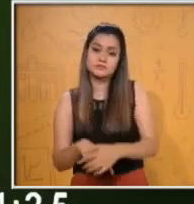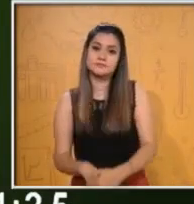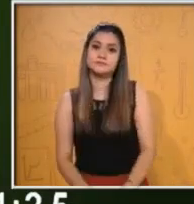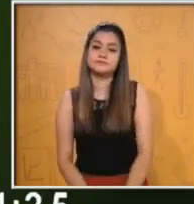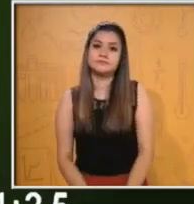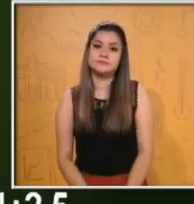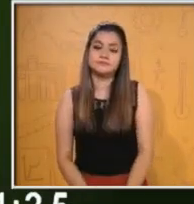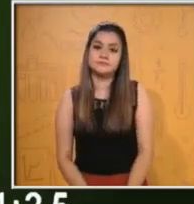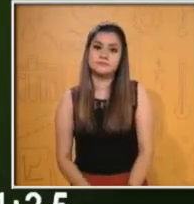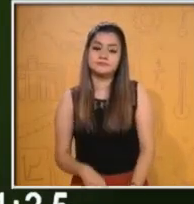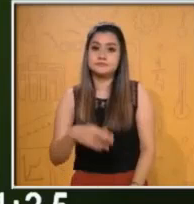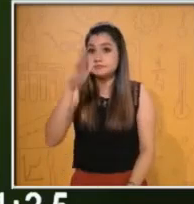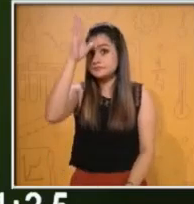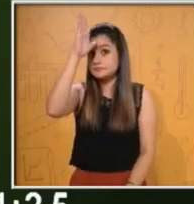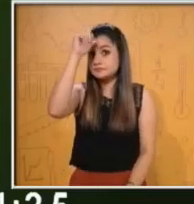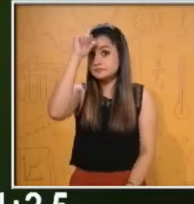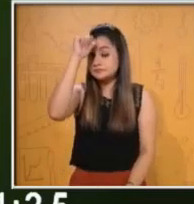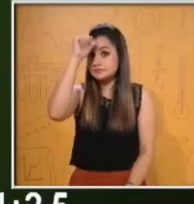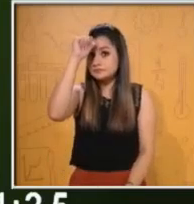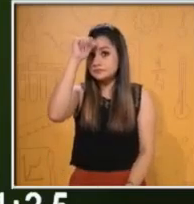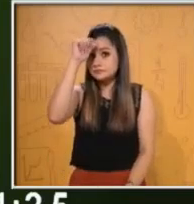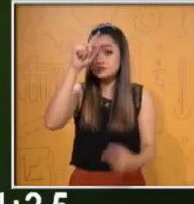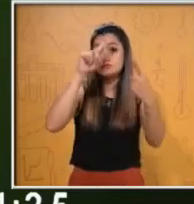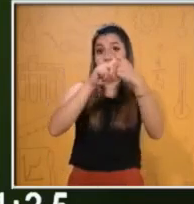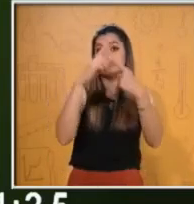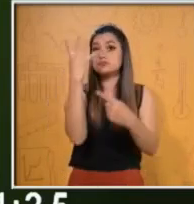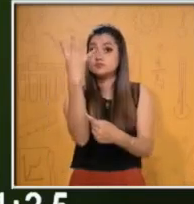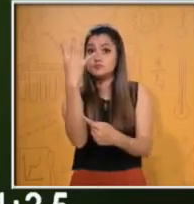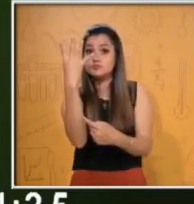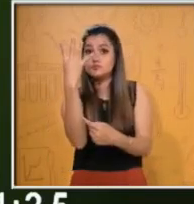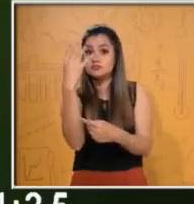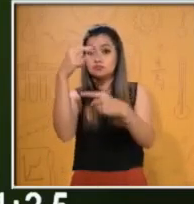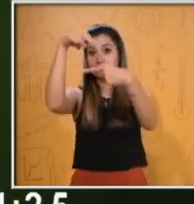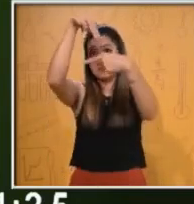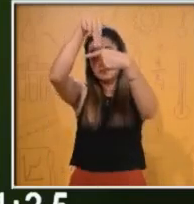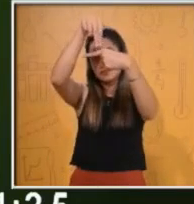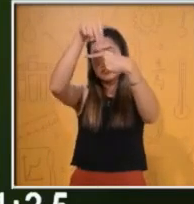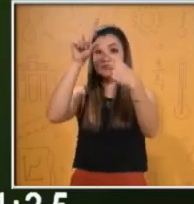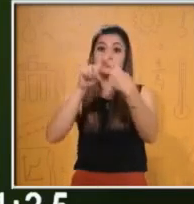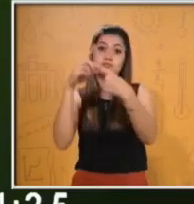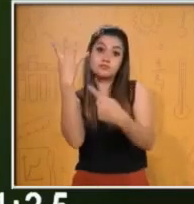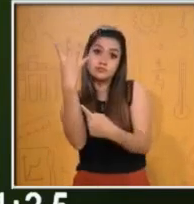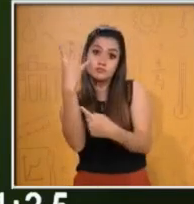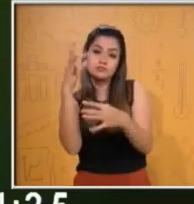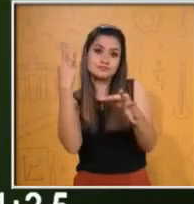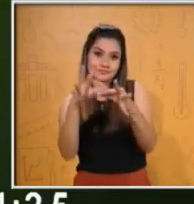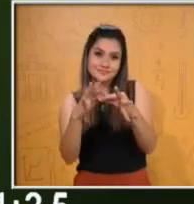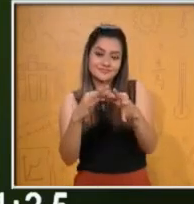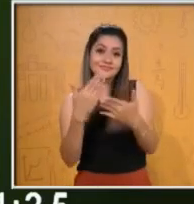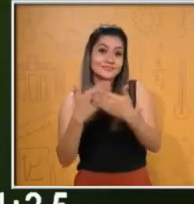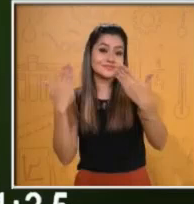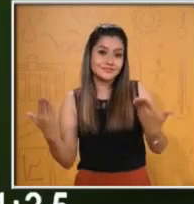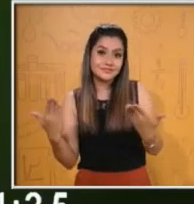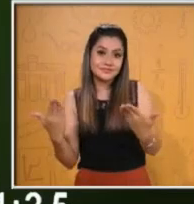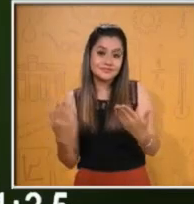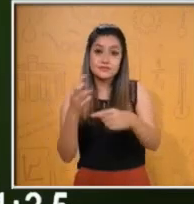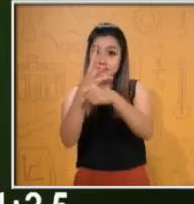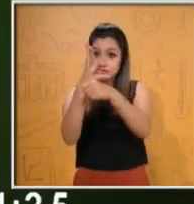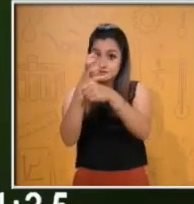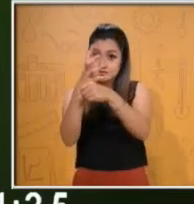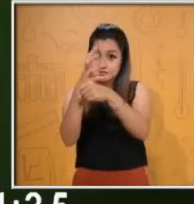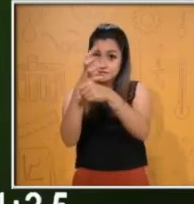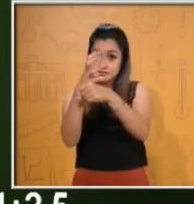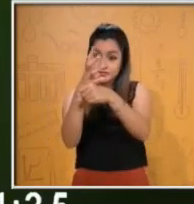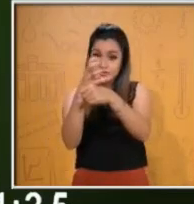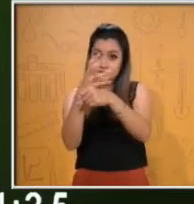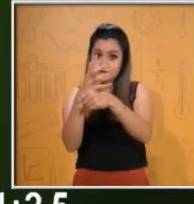cuádruple, hay que recordarles que se multiplicó por 4 el numerador. ¡Excelente! Listos. Y ahora sí, bueno, para cuarto grado viene